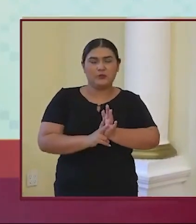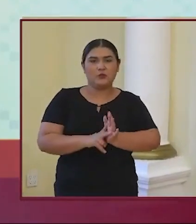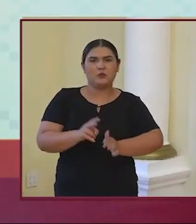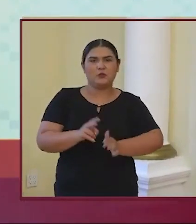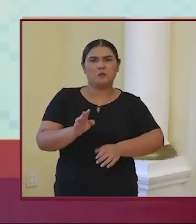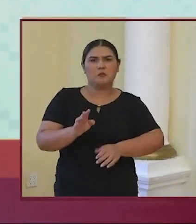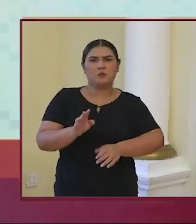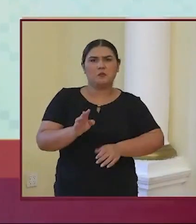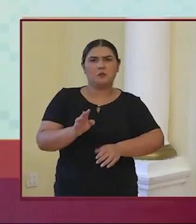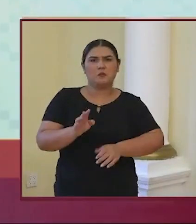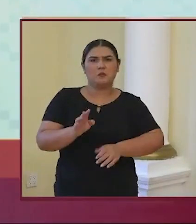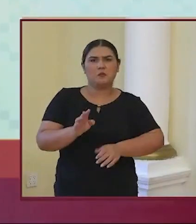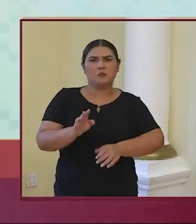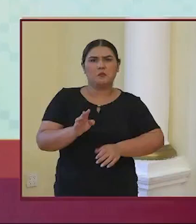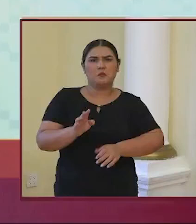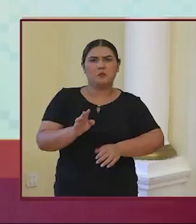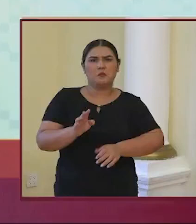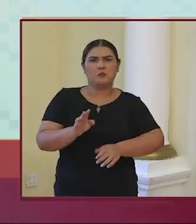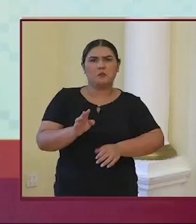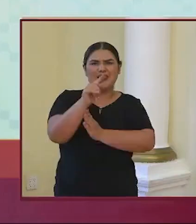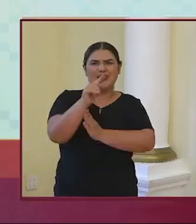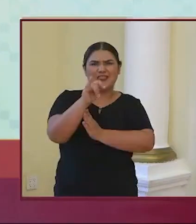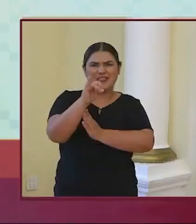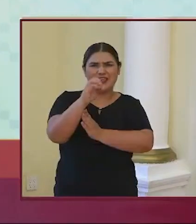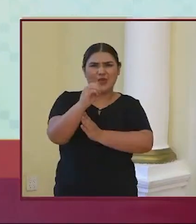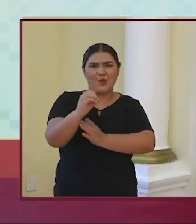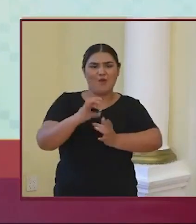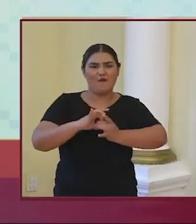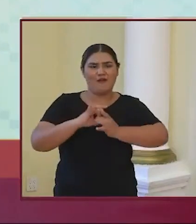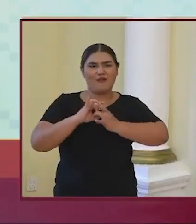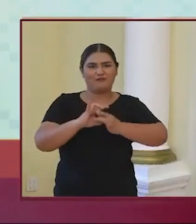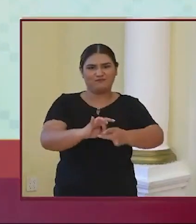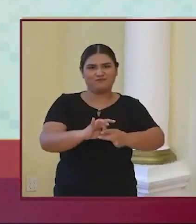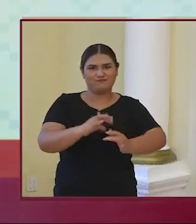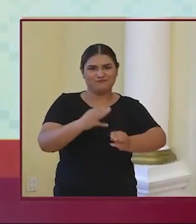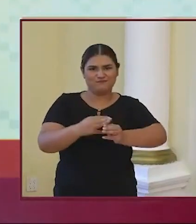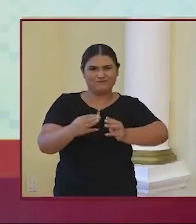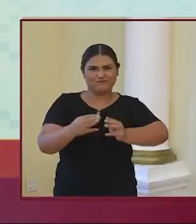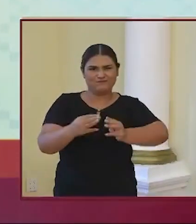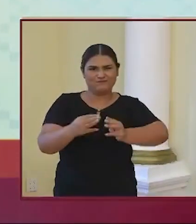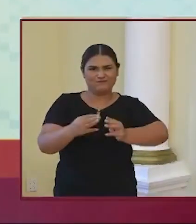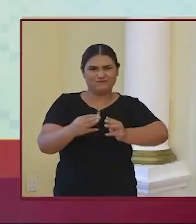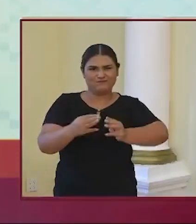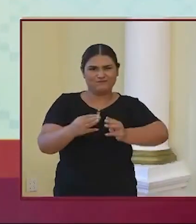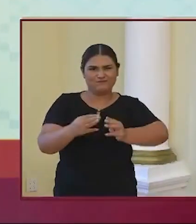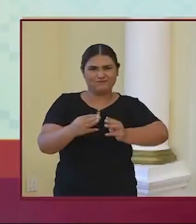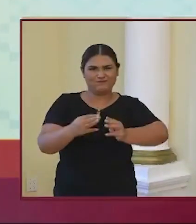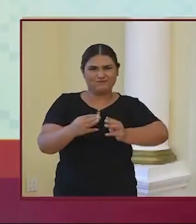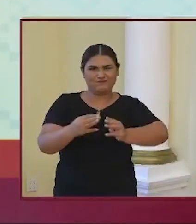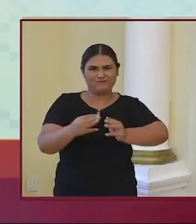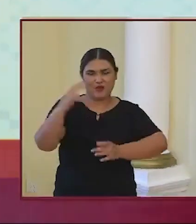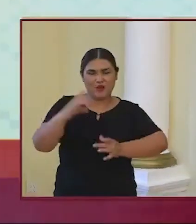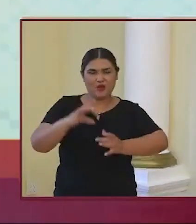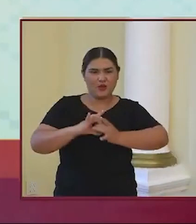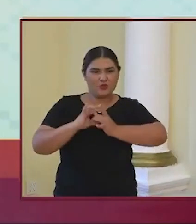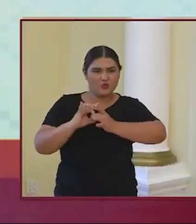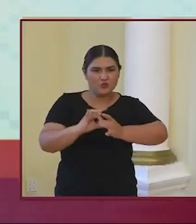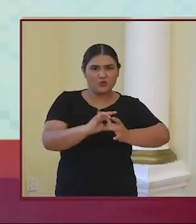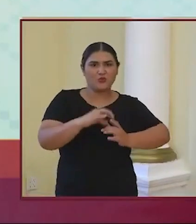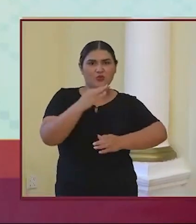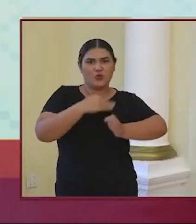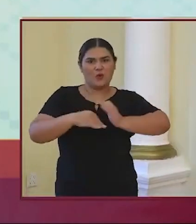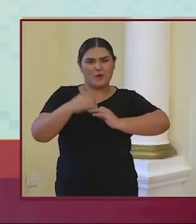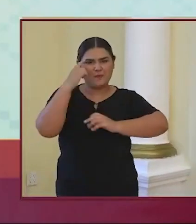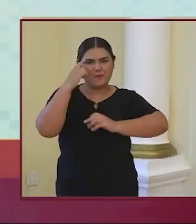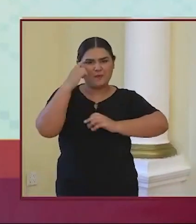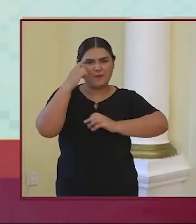tendrá capacidad para asociarse en la explotación, exploración, explotación,